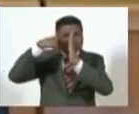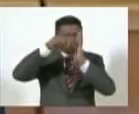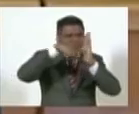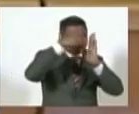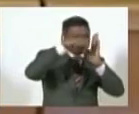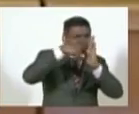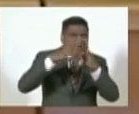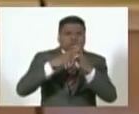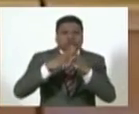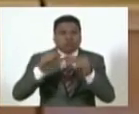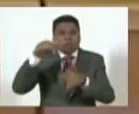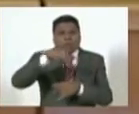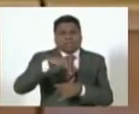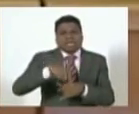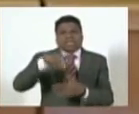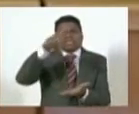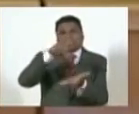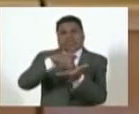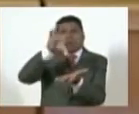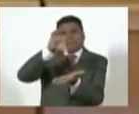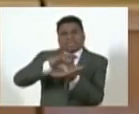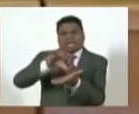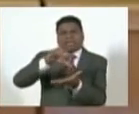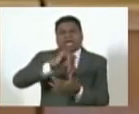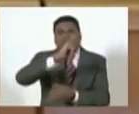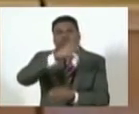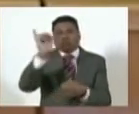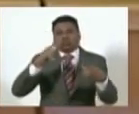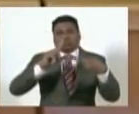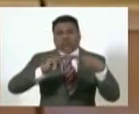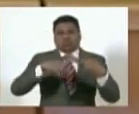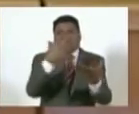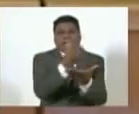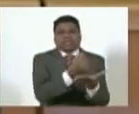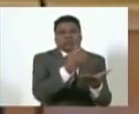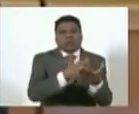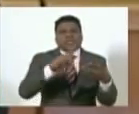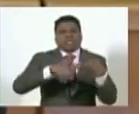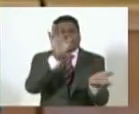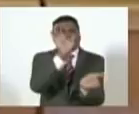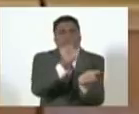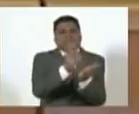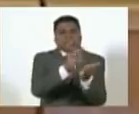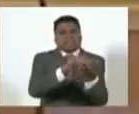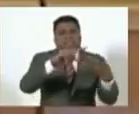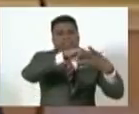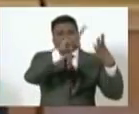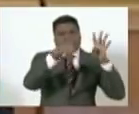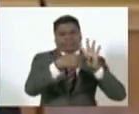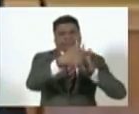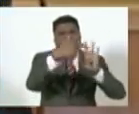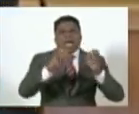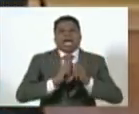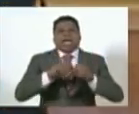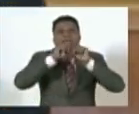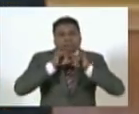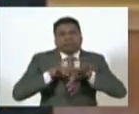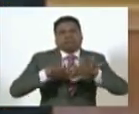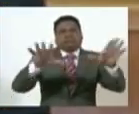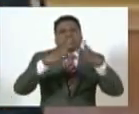Distrito Capital, Miranda, Zulia, Anzoátegui y Nueva Esparta. Y expandir el